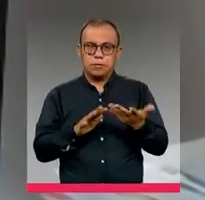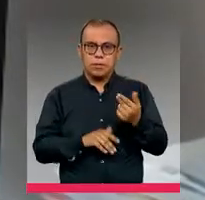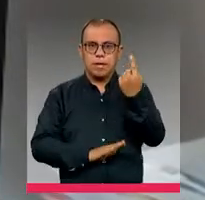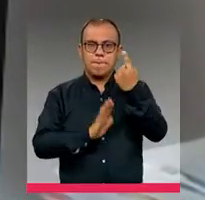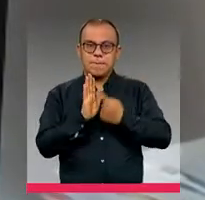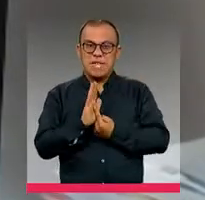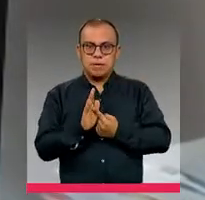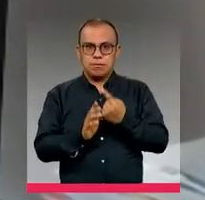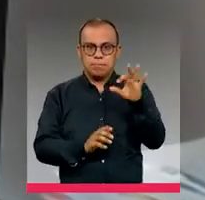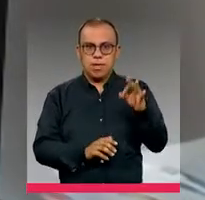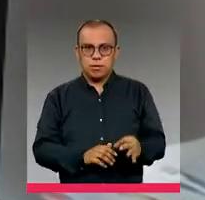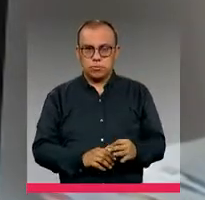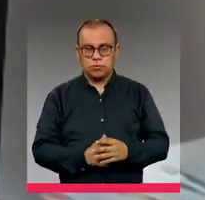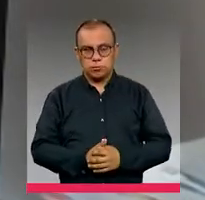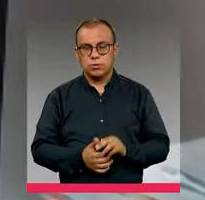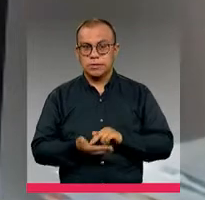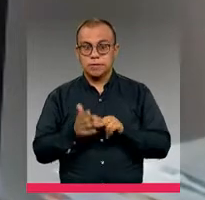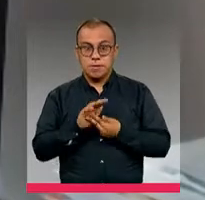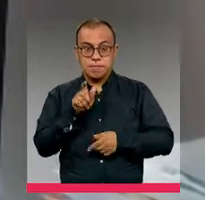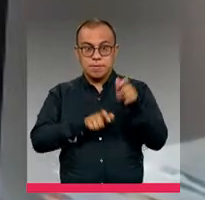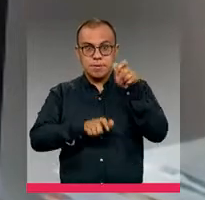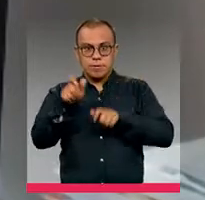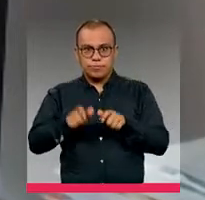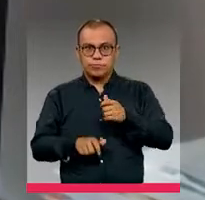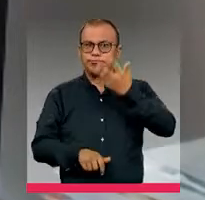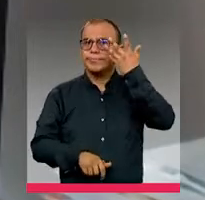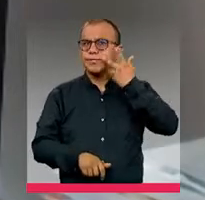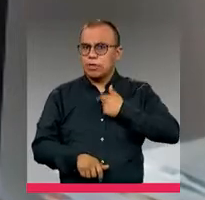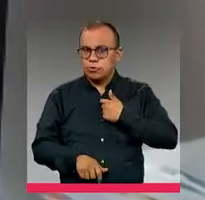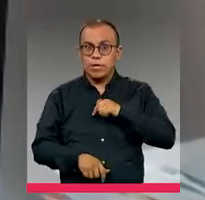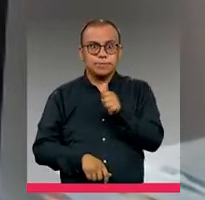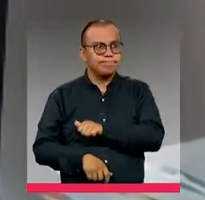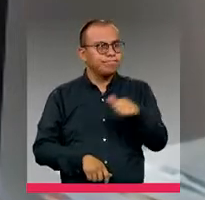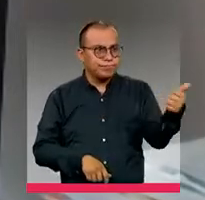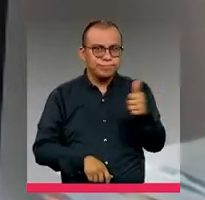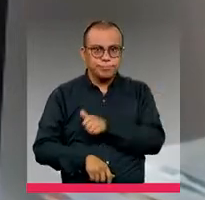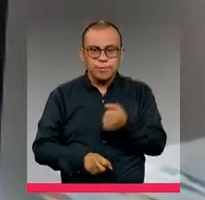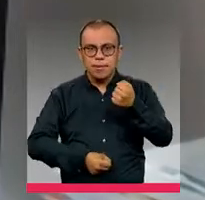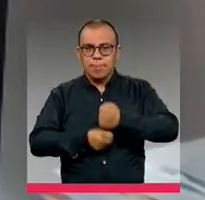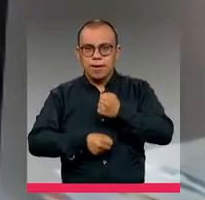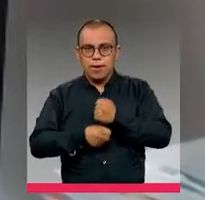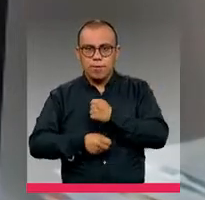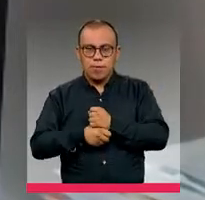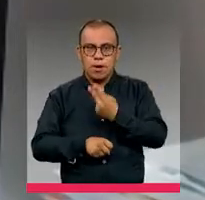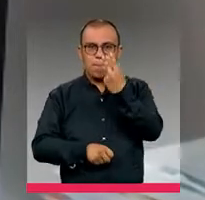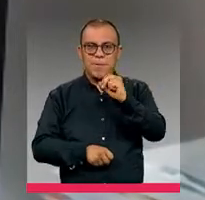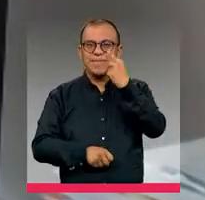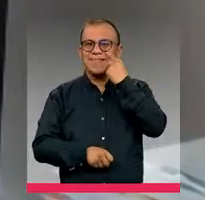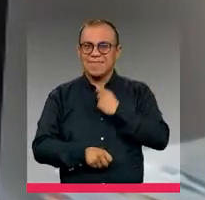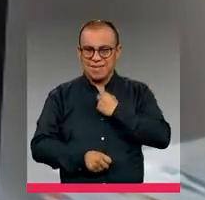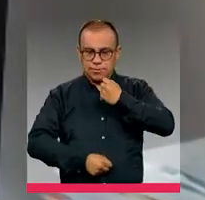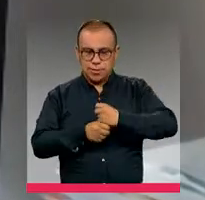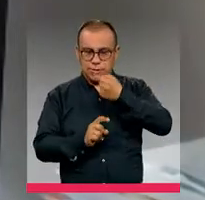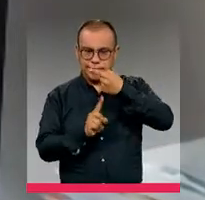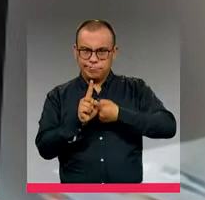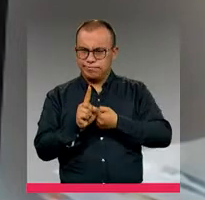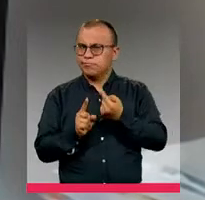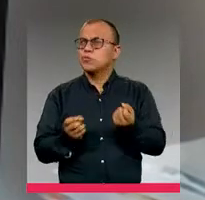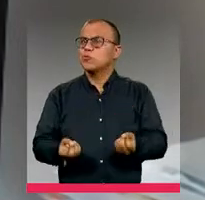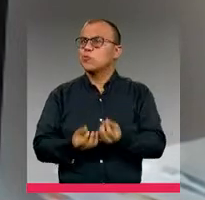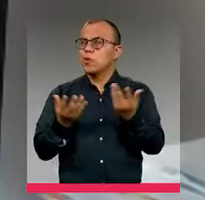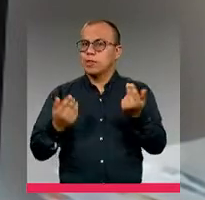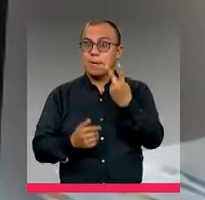de $1,000. Y si es una persona que tiene que salir todos los días a trabajar, trabaja 20 días al mes, pues imagínate